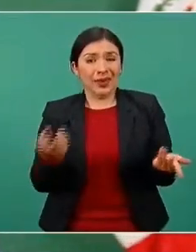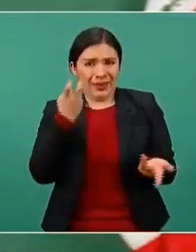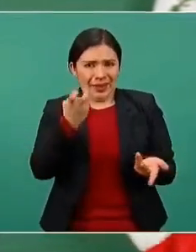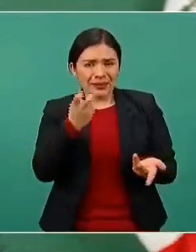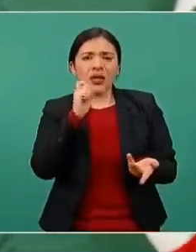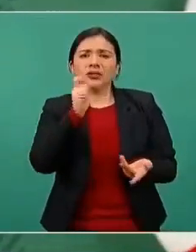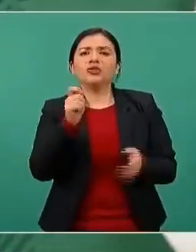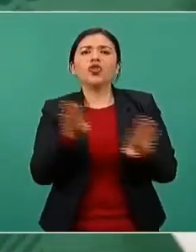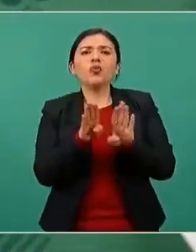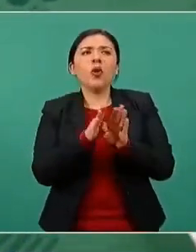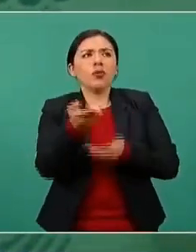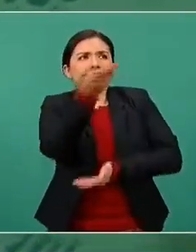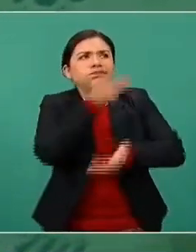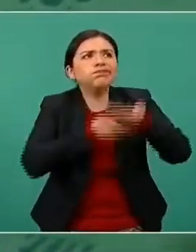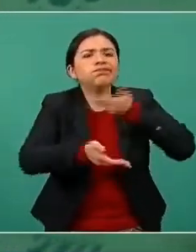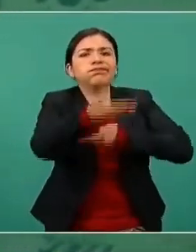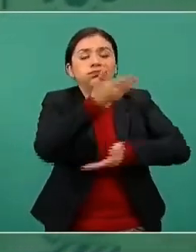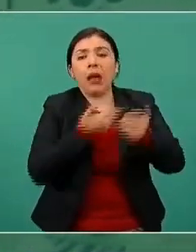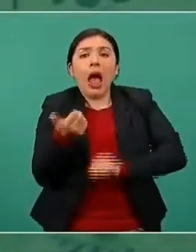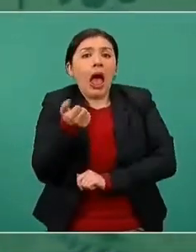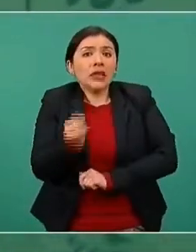ida y vuelta, es recíproco.